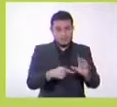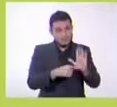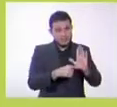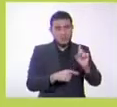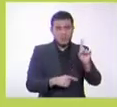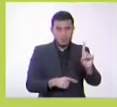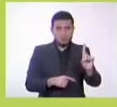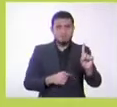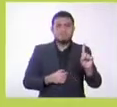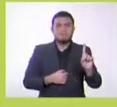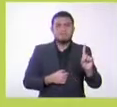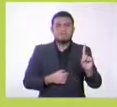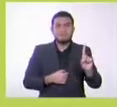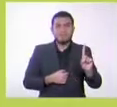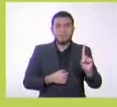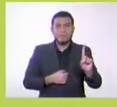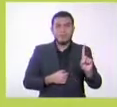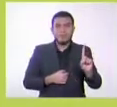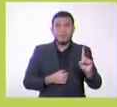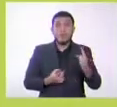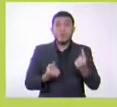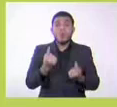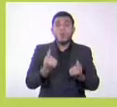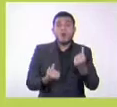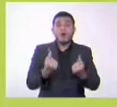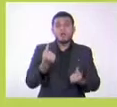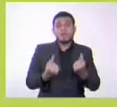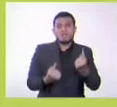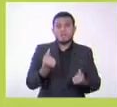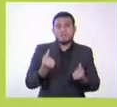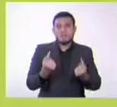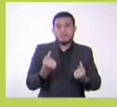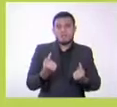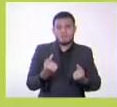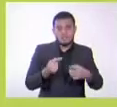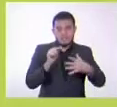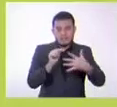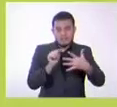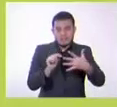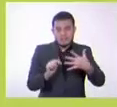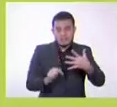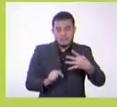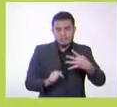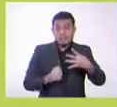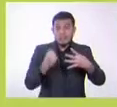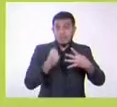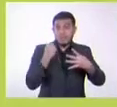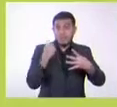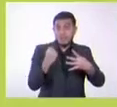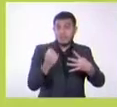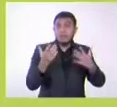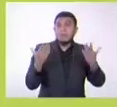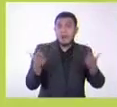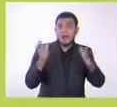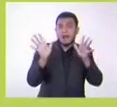1. ¿Cuáles son los componentes físicos importantes para la formación del clima?